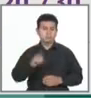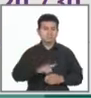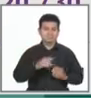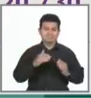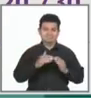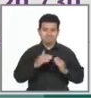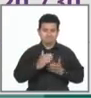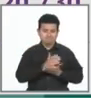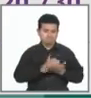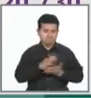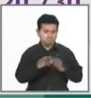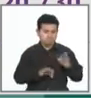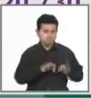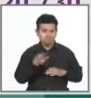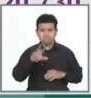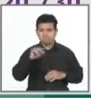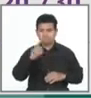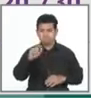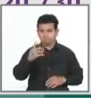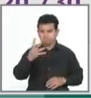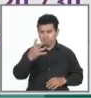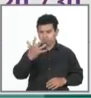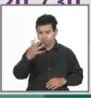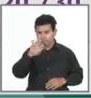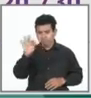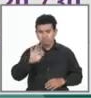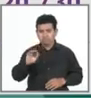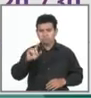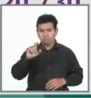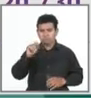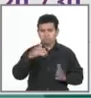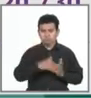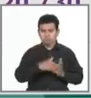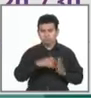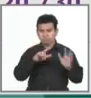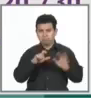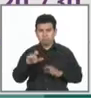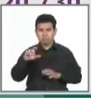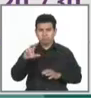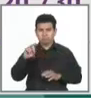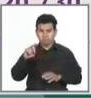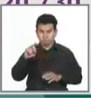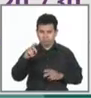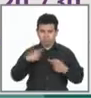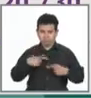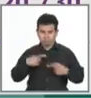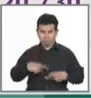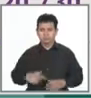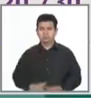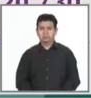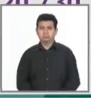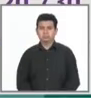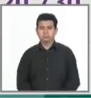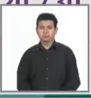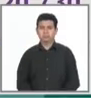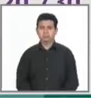ambulatorios el 80 y 1.5 por ciento con 20 mil 730 casos